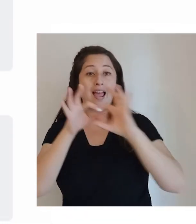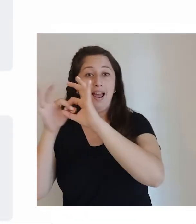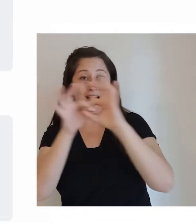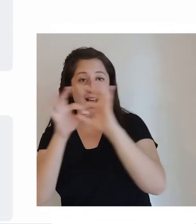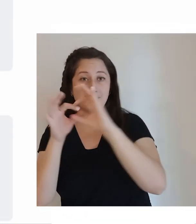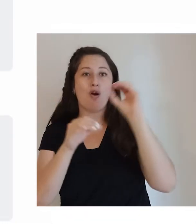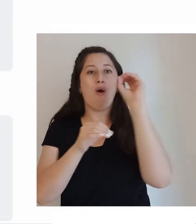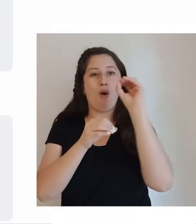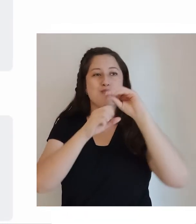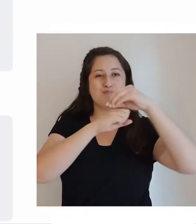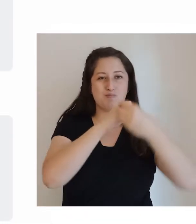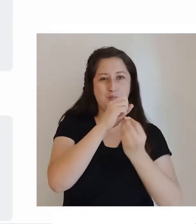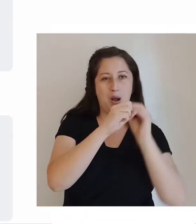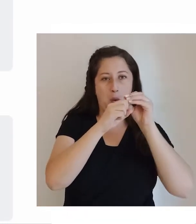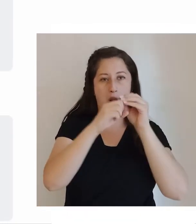molécula, como ves a la derecha.